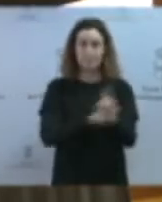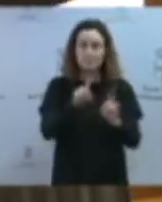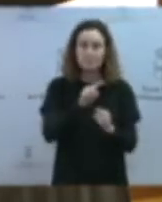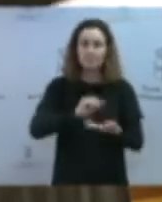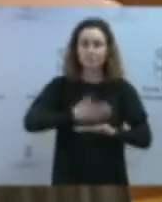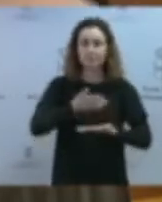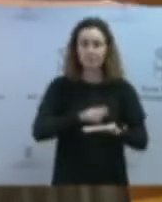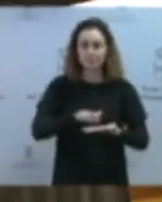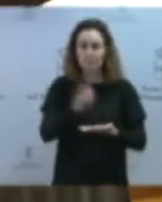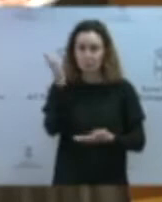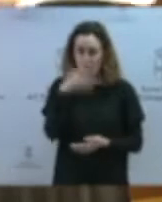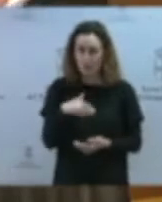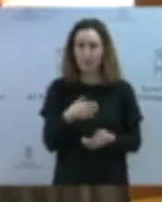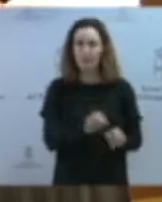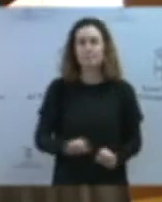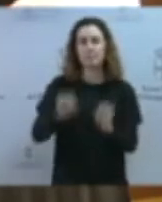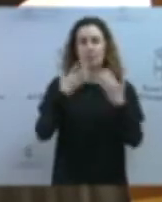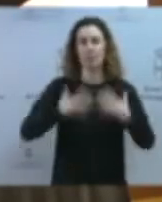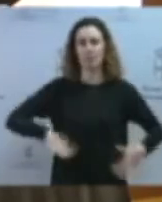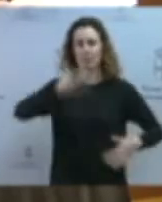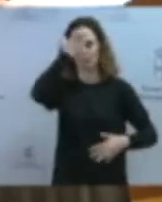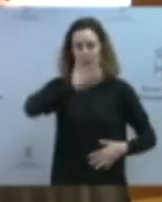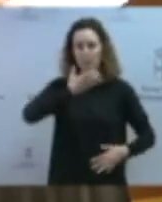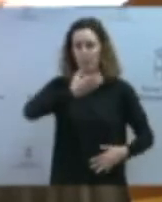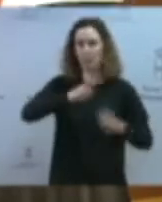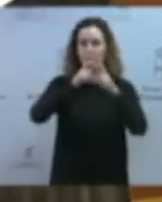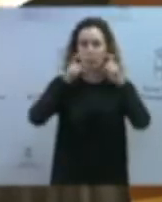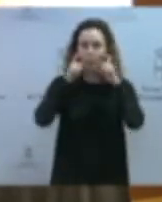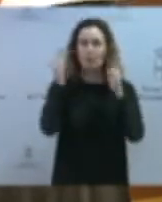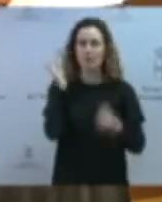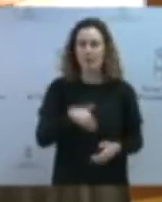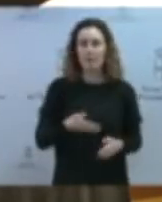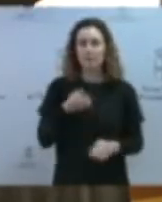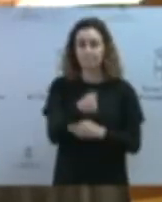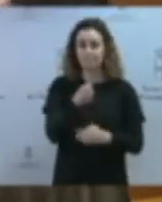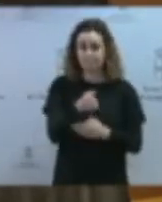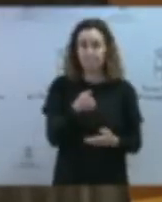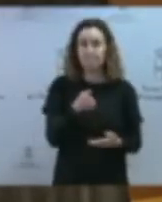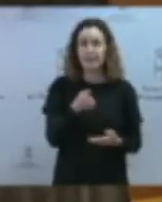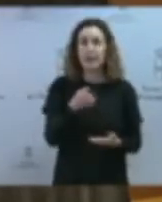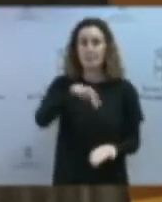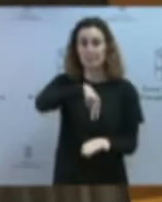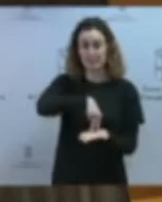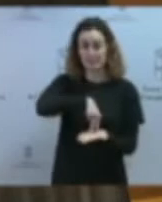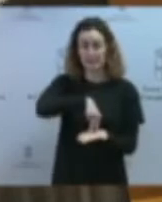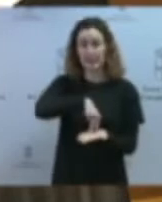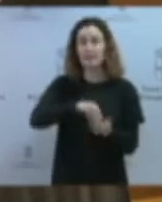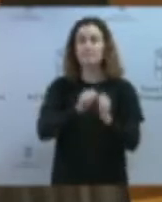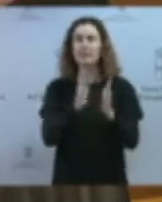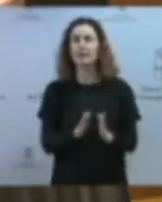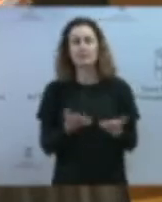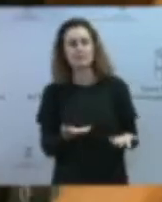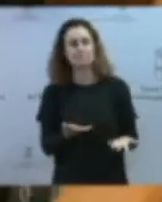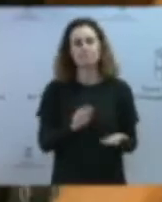Bueno, hemos visto también la imposición de la semipresencialidad, que independientemente de los argumentos que puedan esgrimirse a su